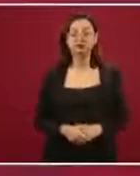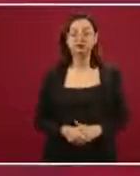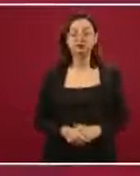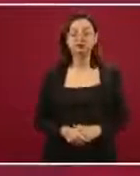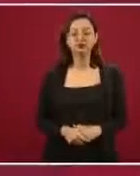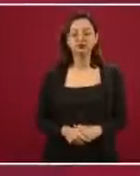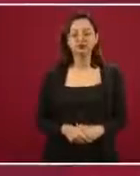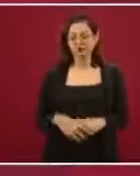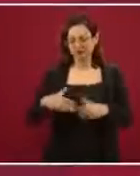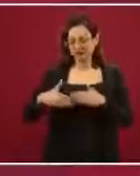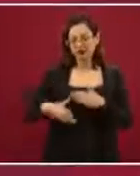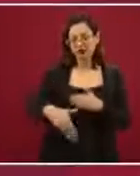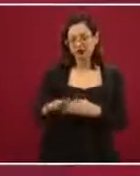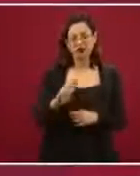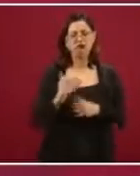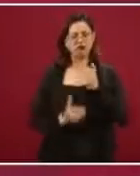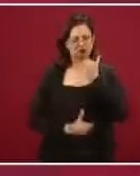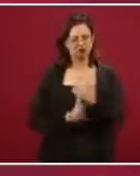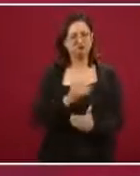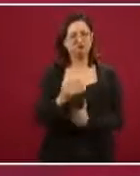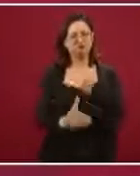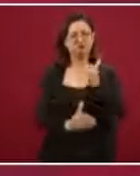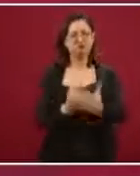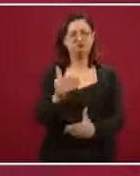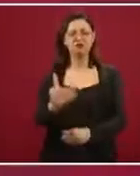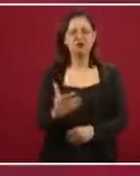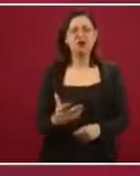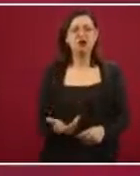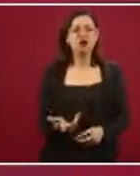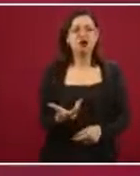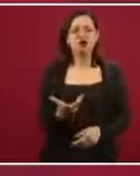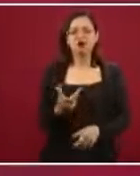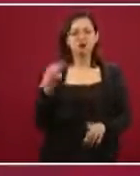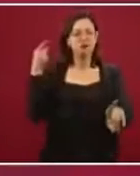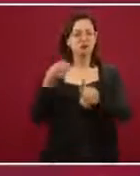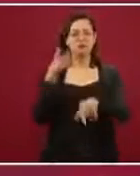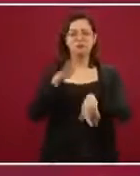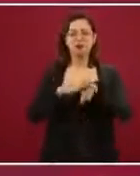Miren, lo más importante de todo es que no hay complicidad,